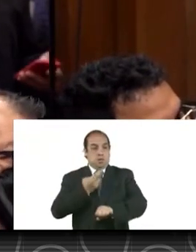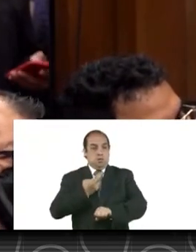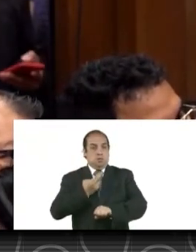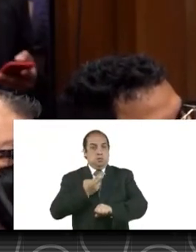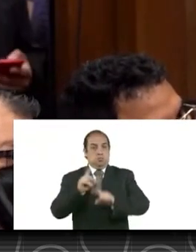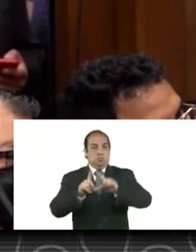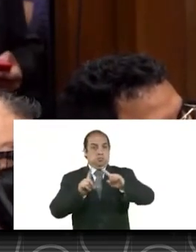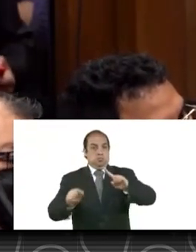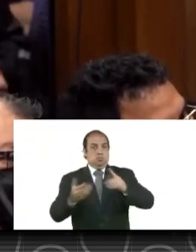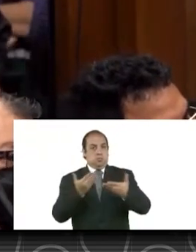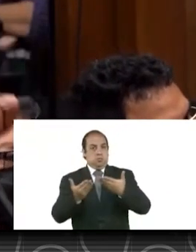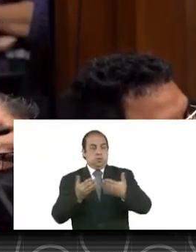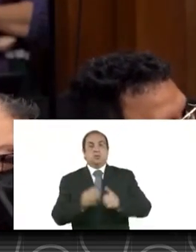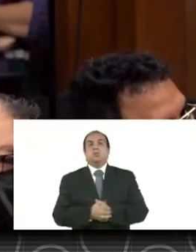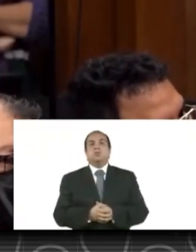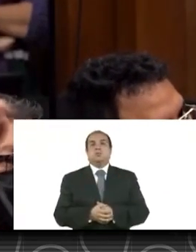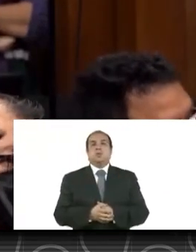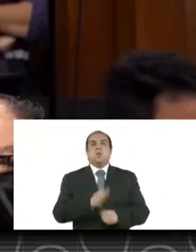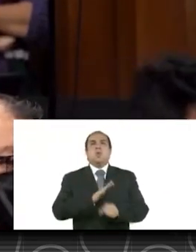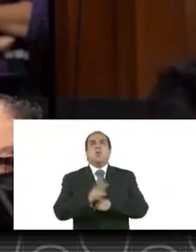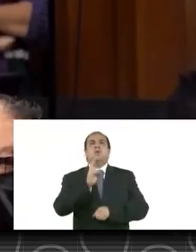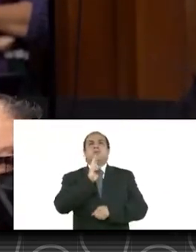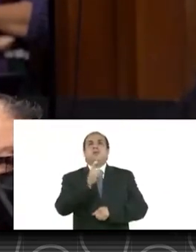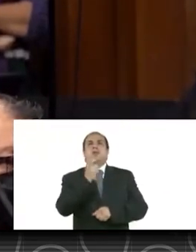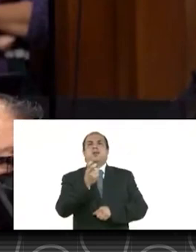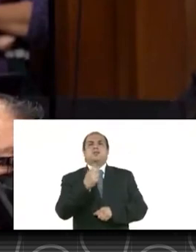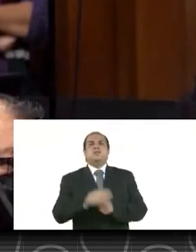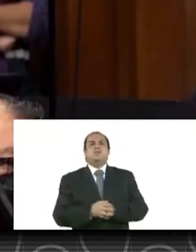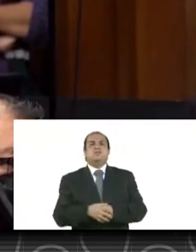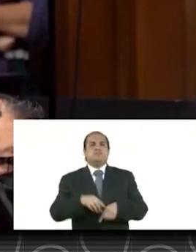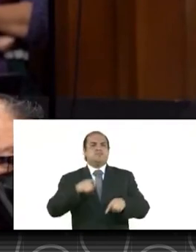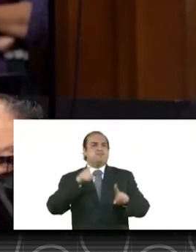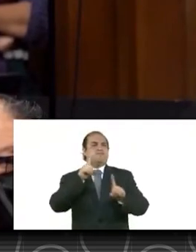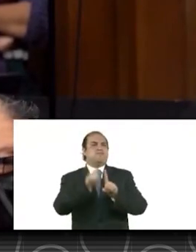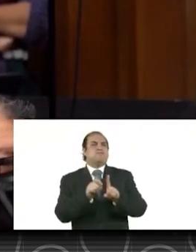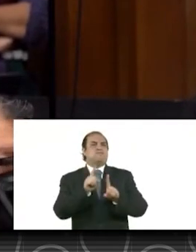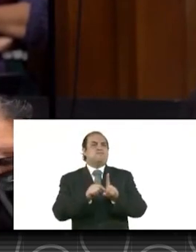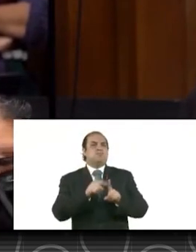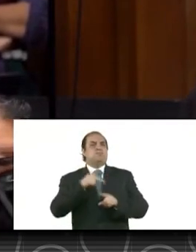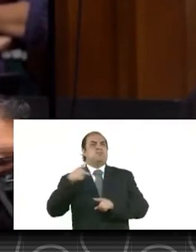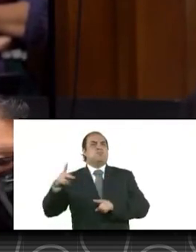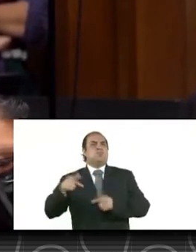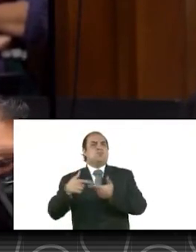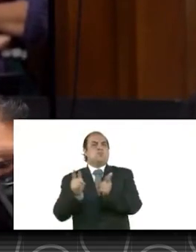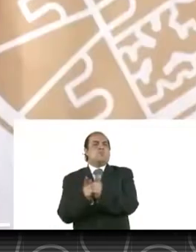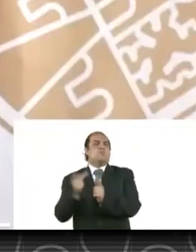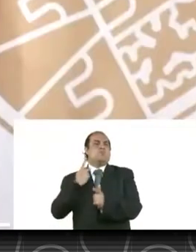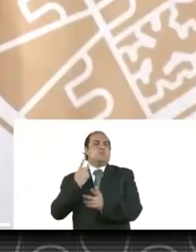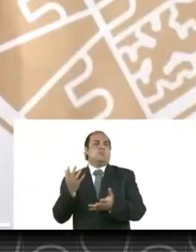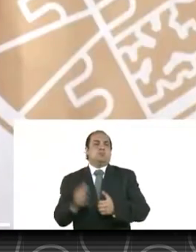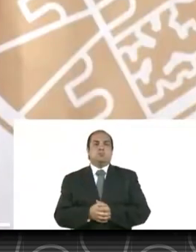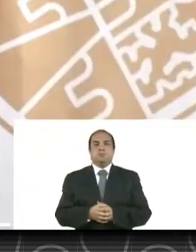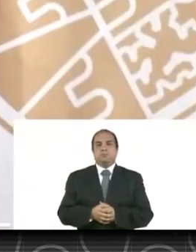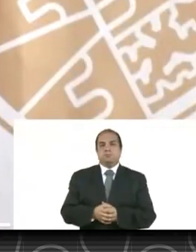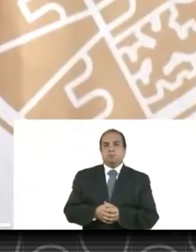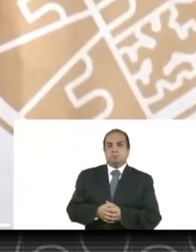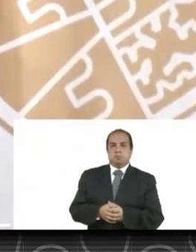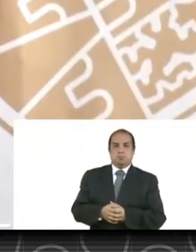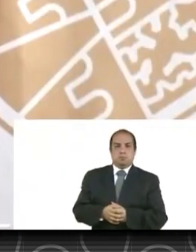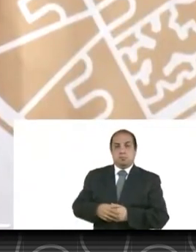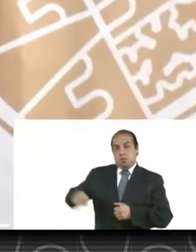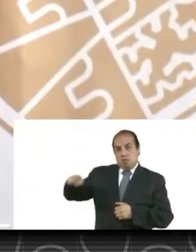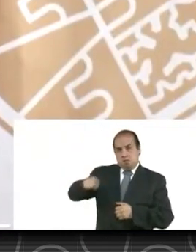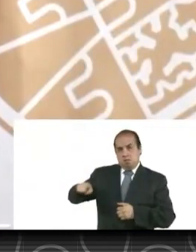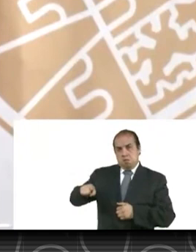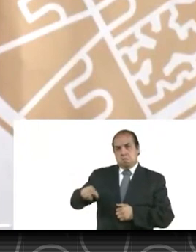comparación, ¿qué le responde a esos cuestionamientos de la oposición? Bueno, pues ellos pueden